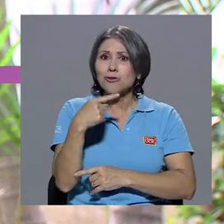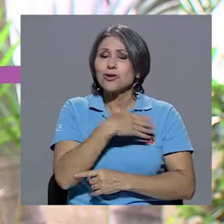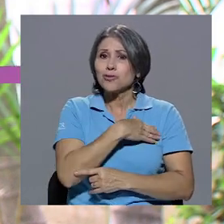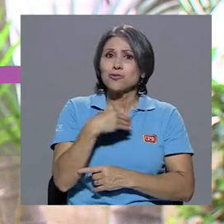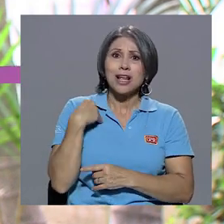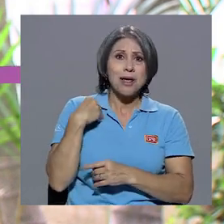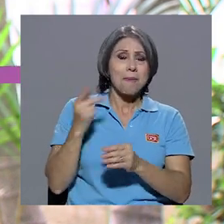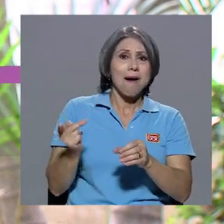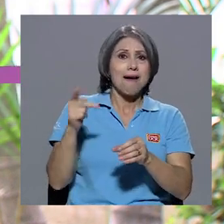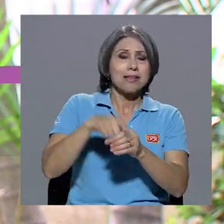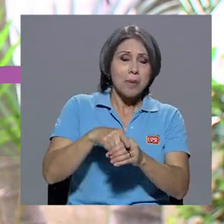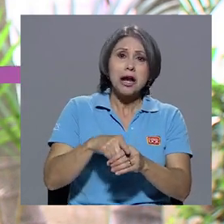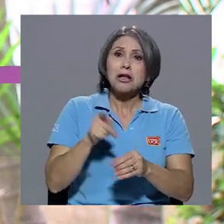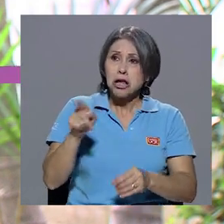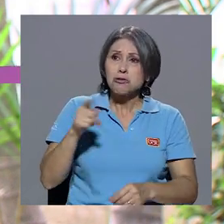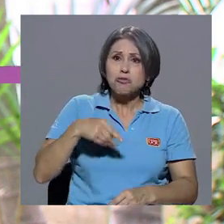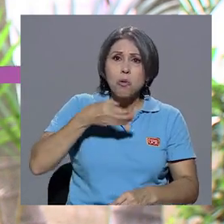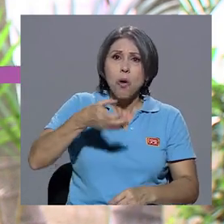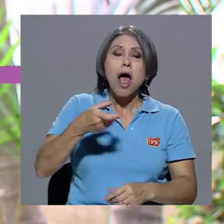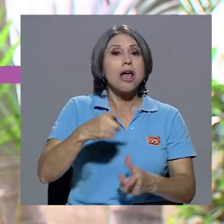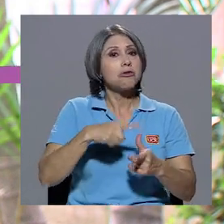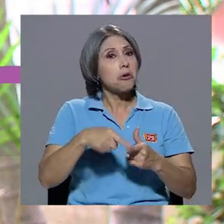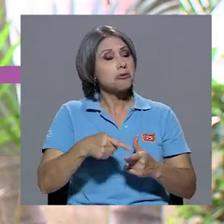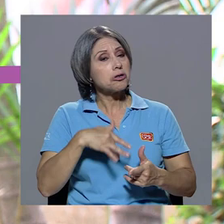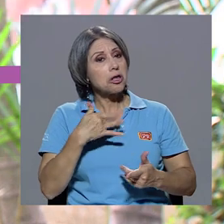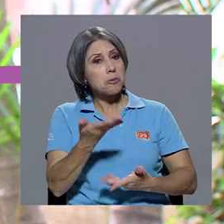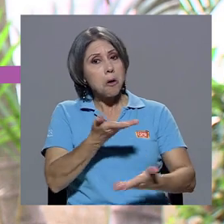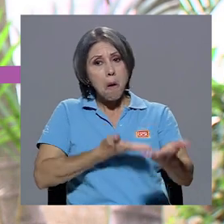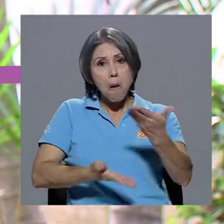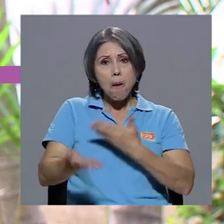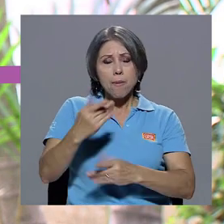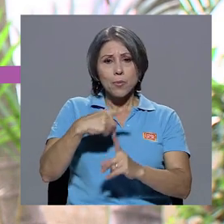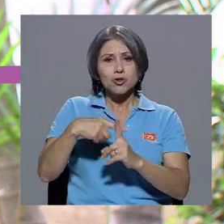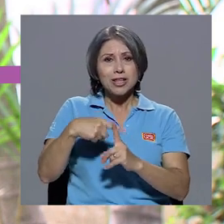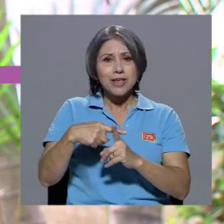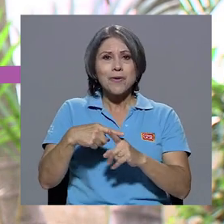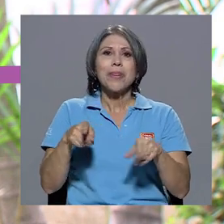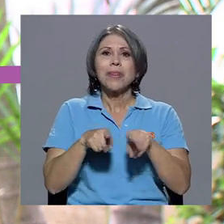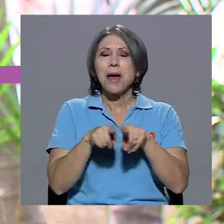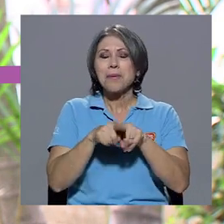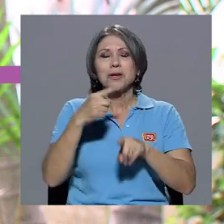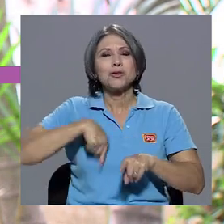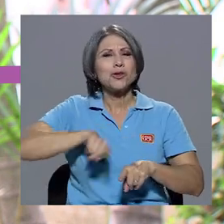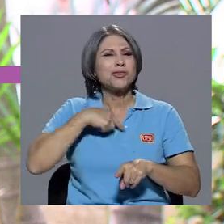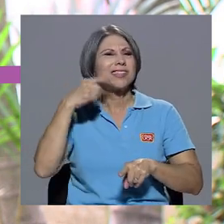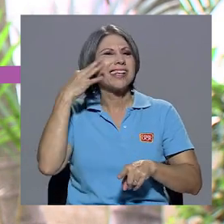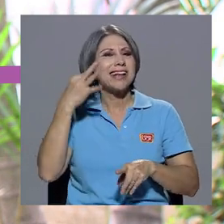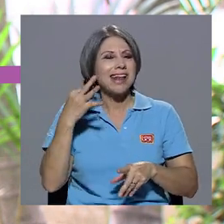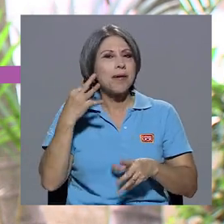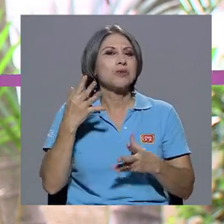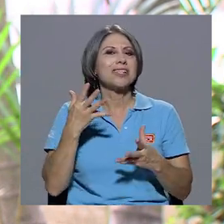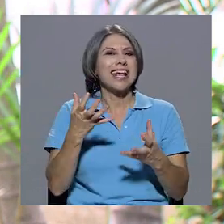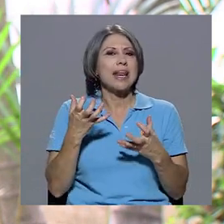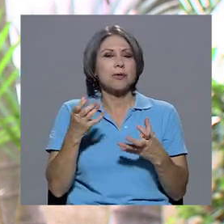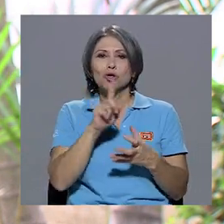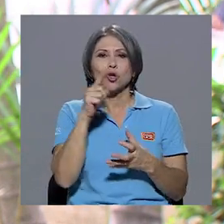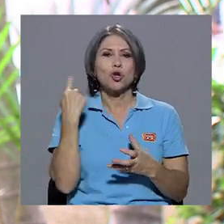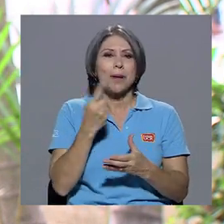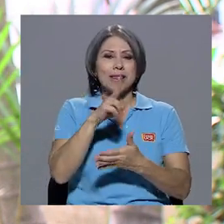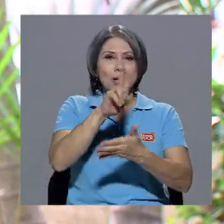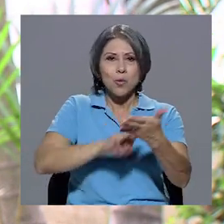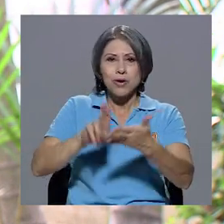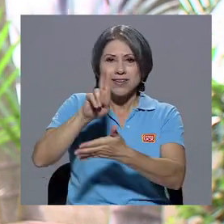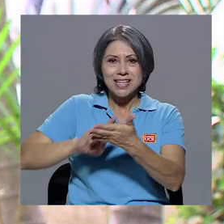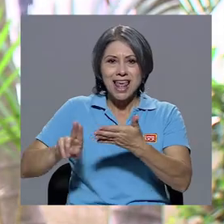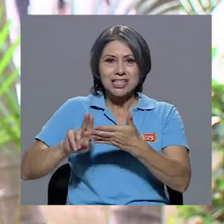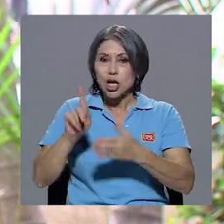en más y que la recomendarían. Entonces eso nos dio como un feedback positivo que nos hace redoblar la apuesta y tratar de llegar no solamente ahora a las universidades